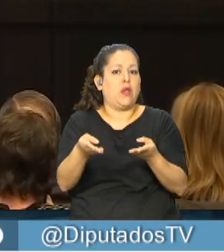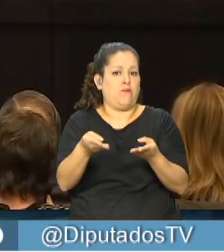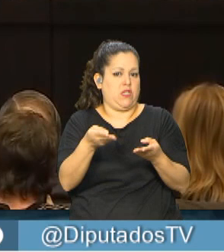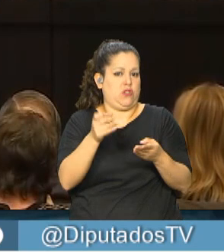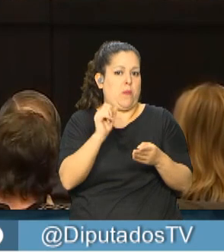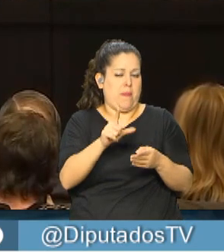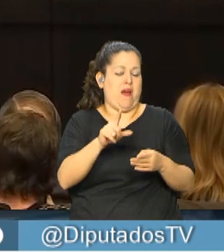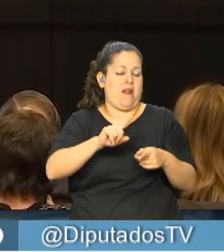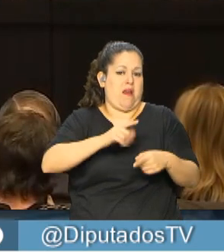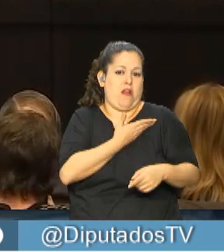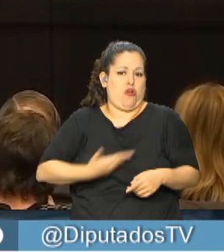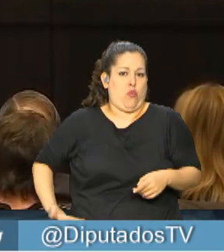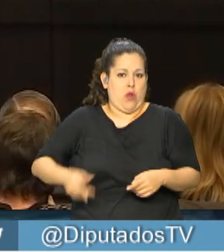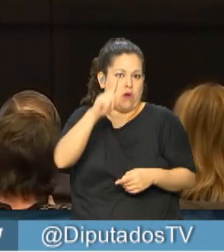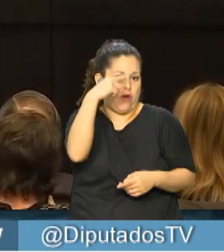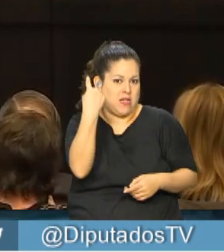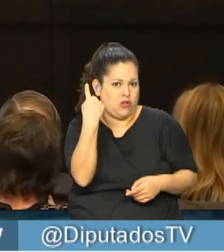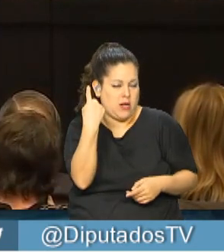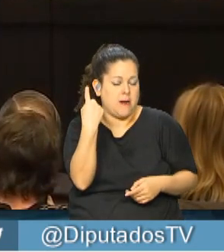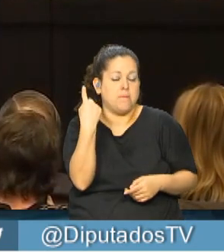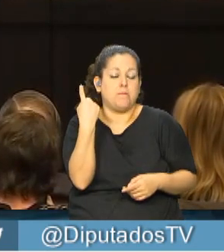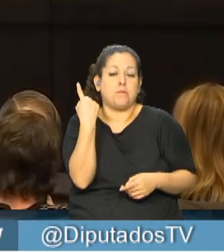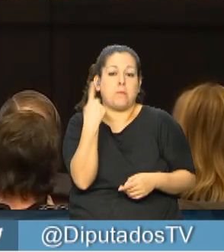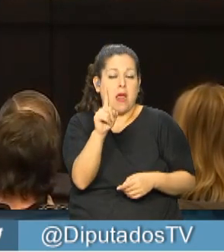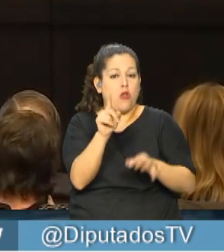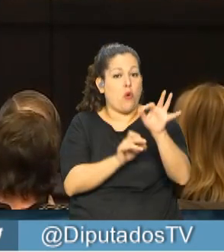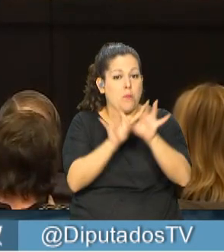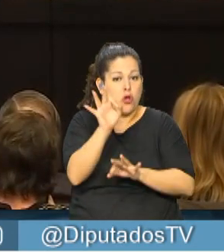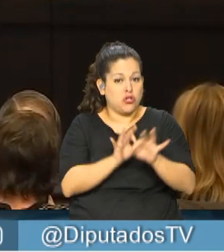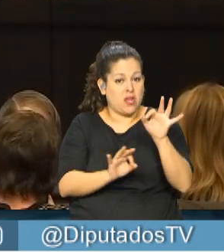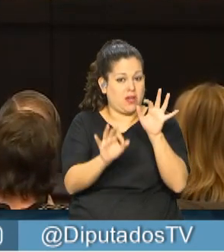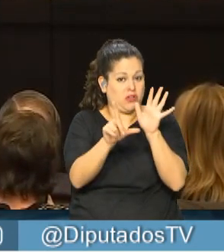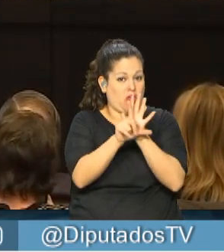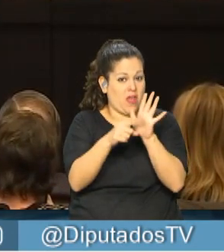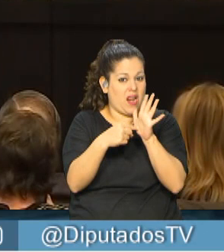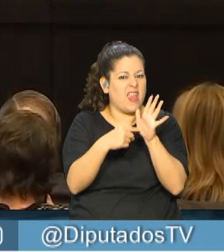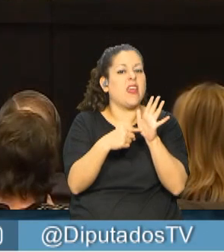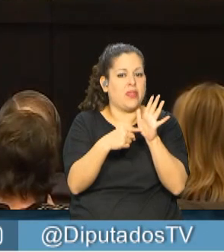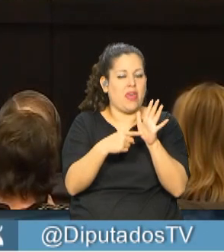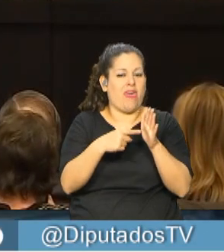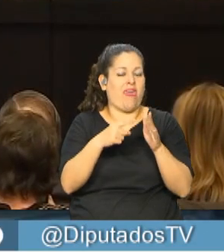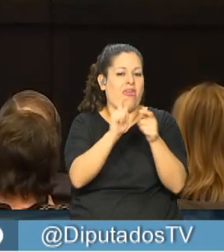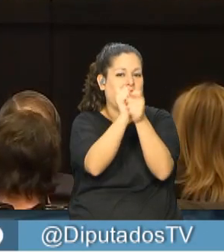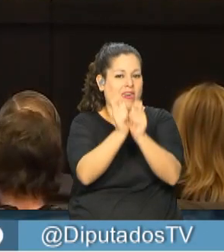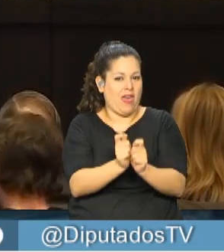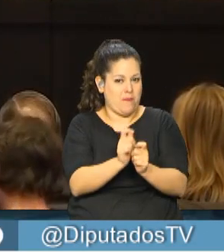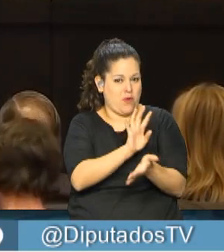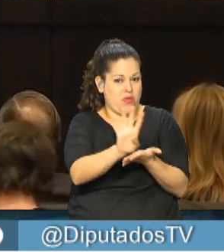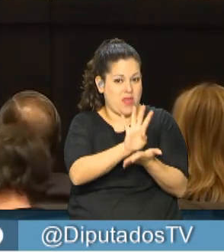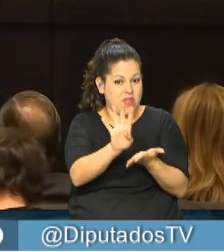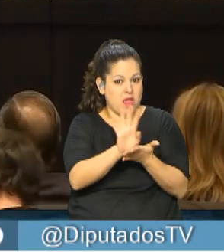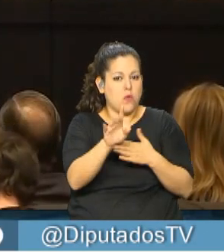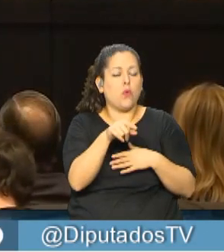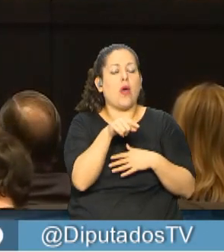Gobierno Nacional. Ahora bien, este proyecto de refinanciación de la deuda habla también de